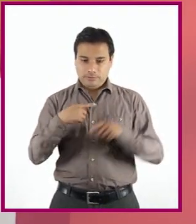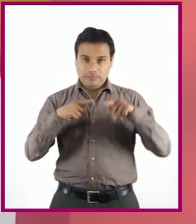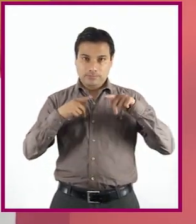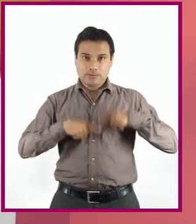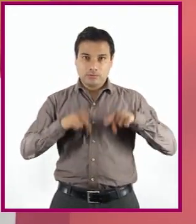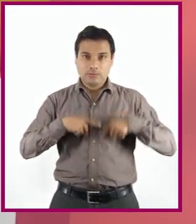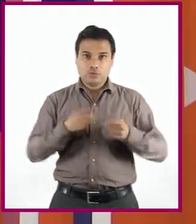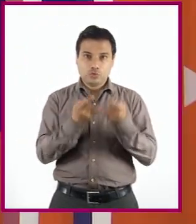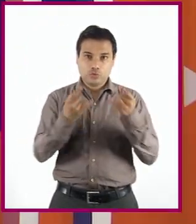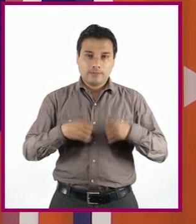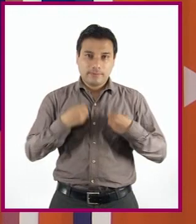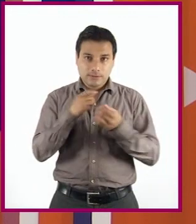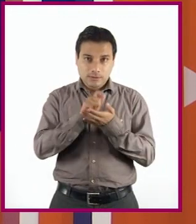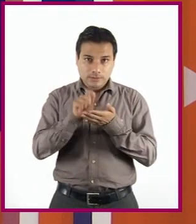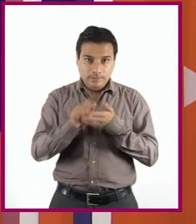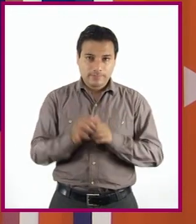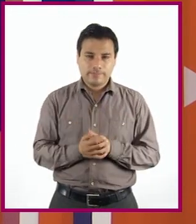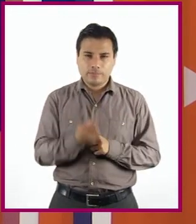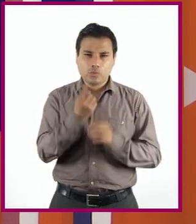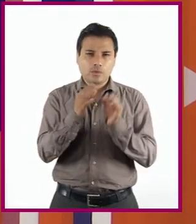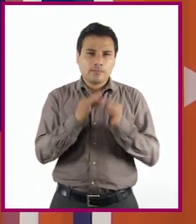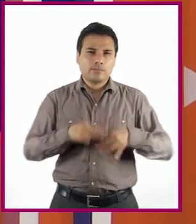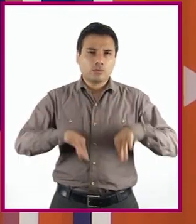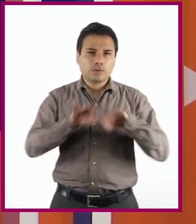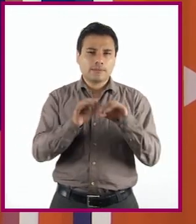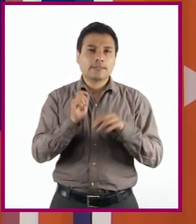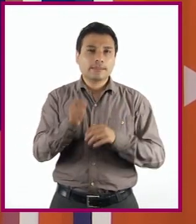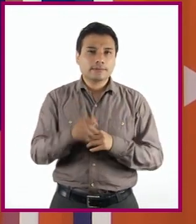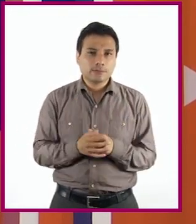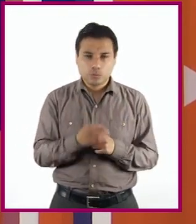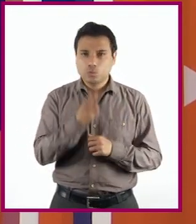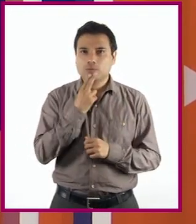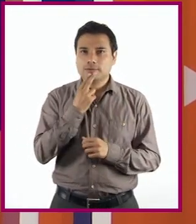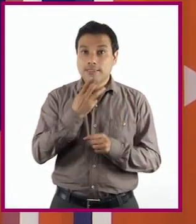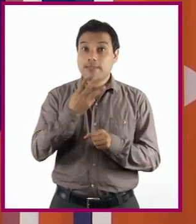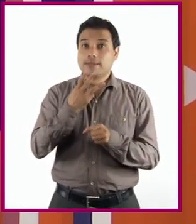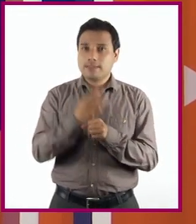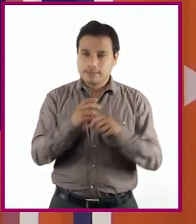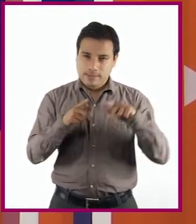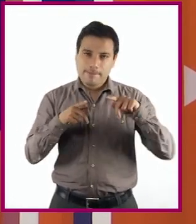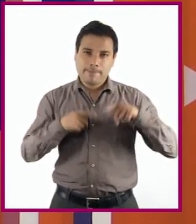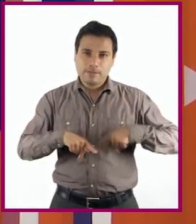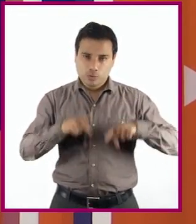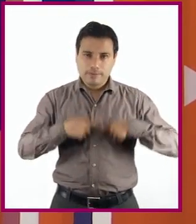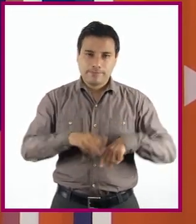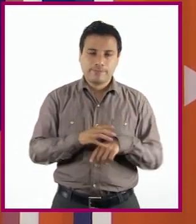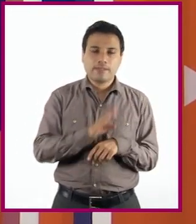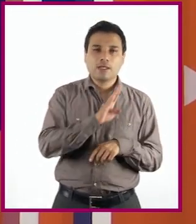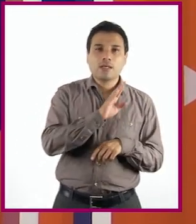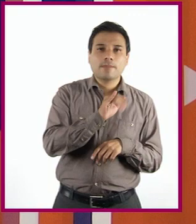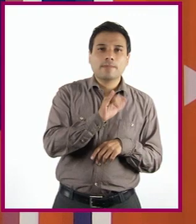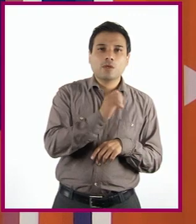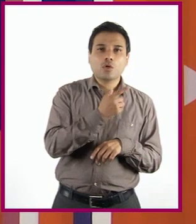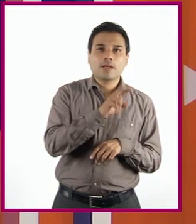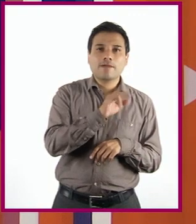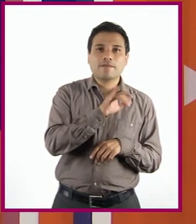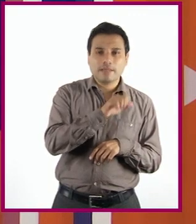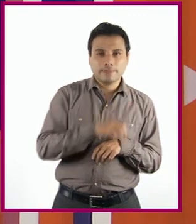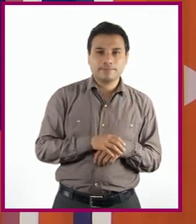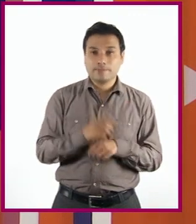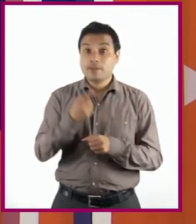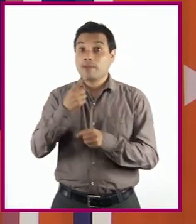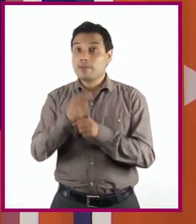Una característica importante es el uso de la tercera persona en la biografía y la primera persona para redactar